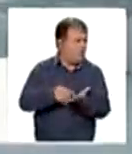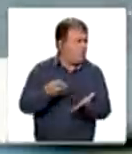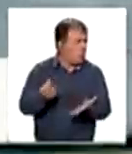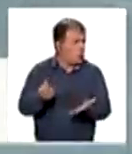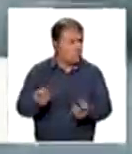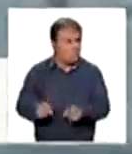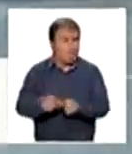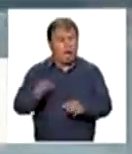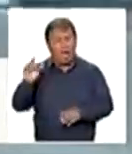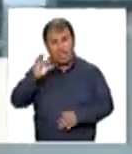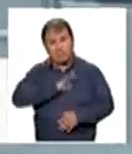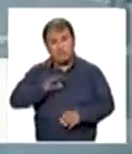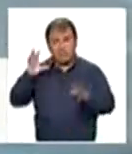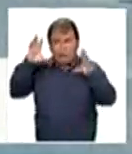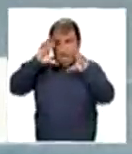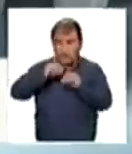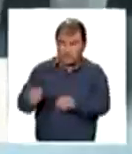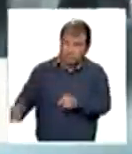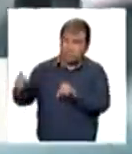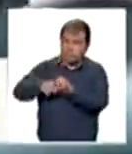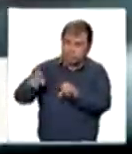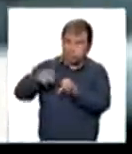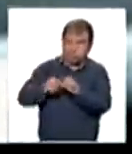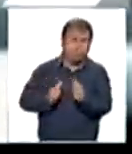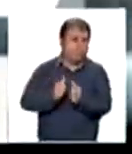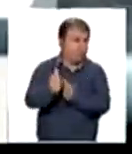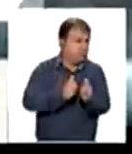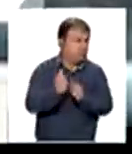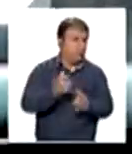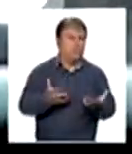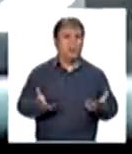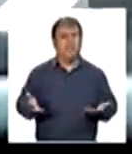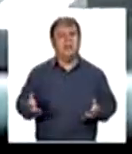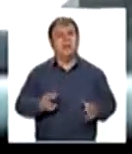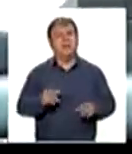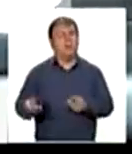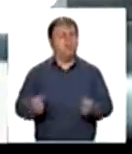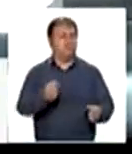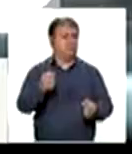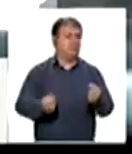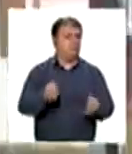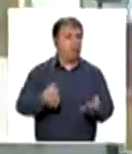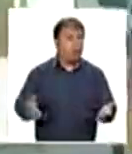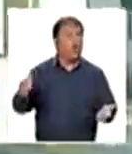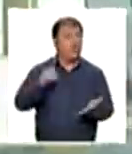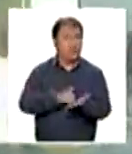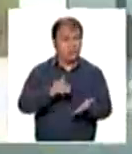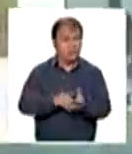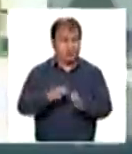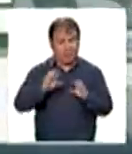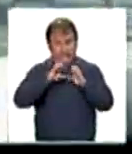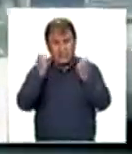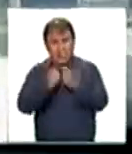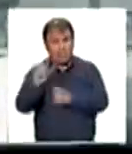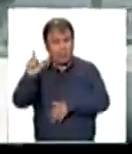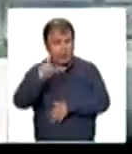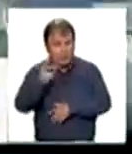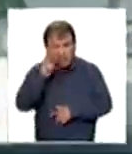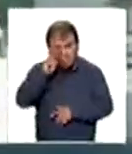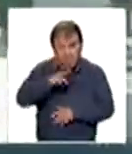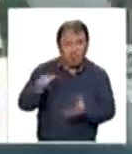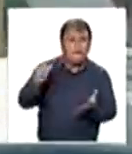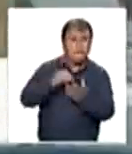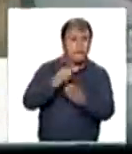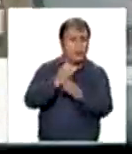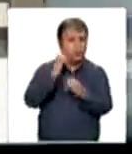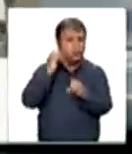la oscuridad de la noche para recoger pasajeros y convertirse en los reyes de las pistas. Una vez más, un equipo de Latina detectó más unidades